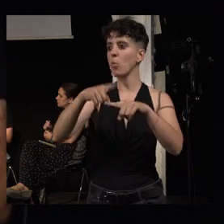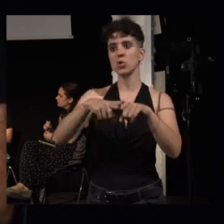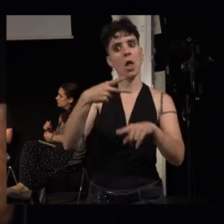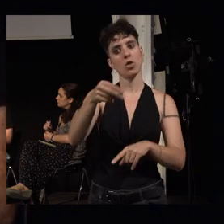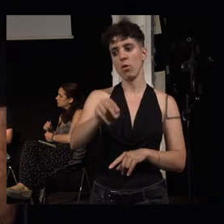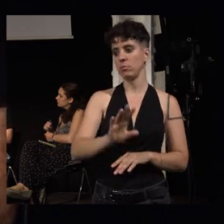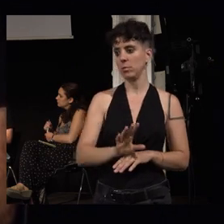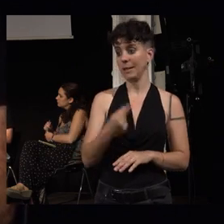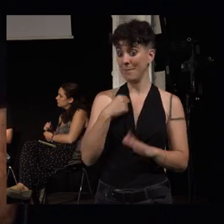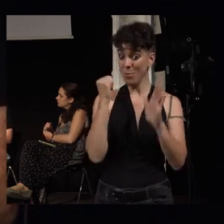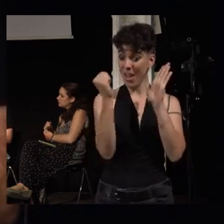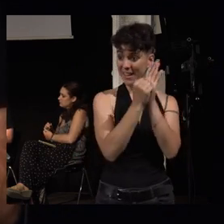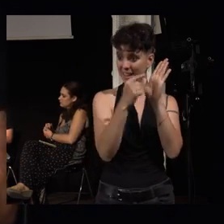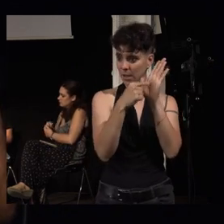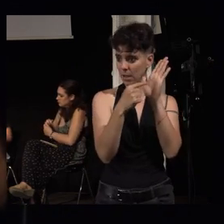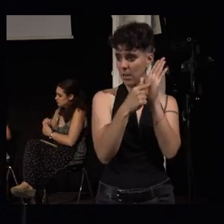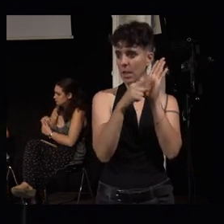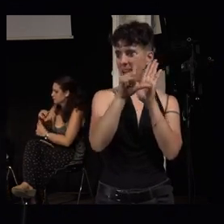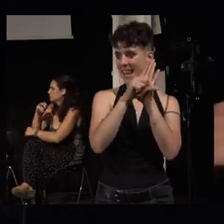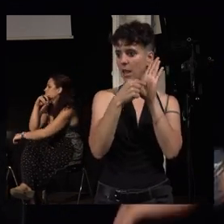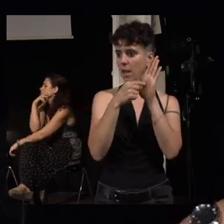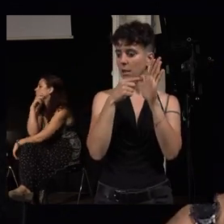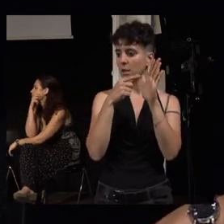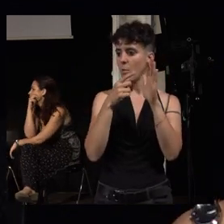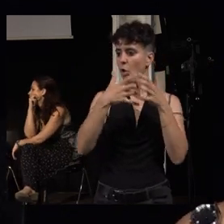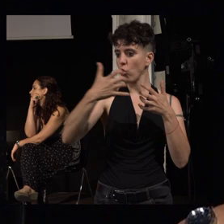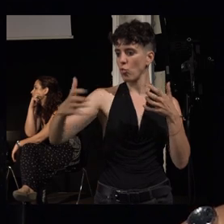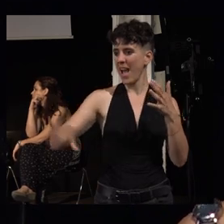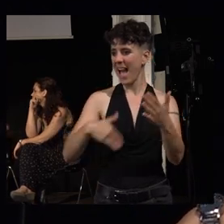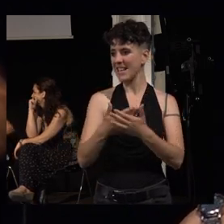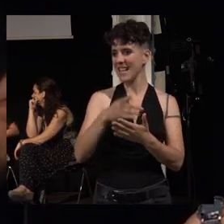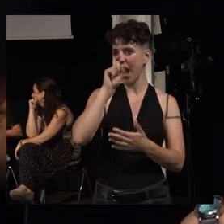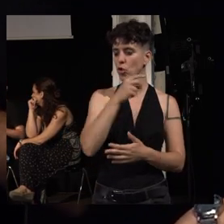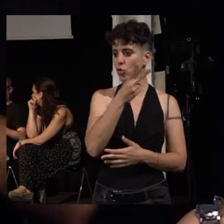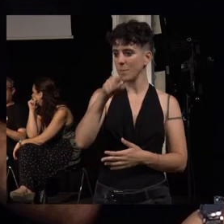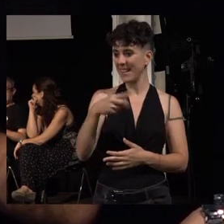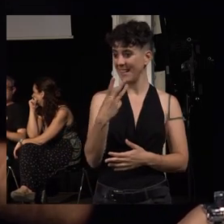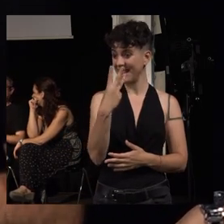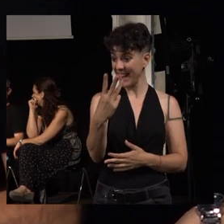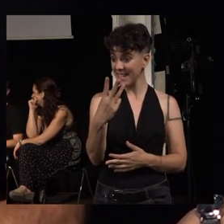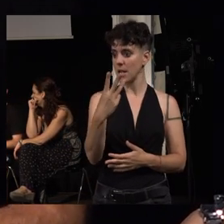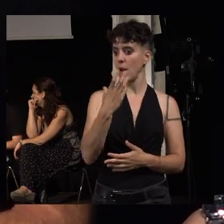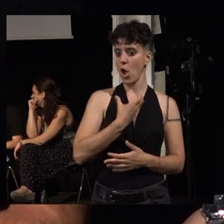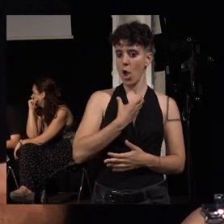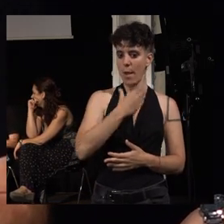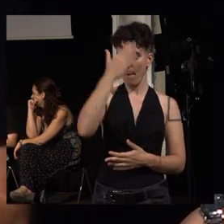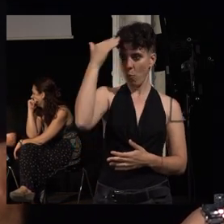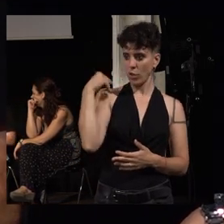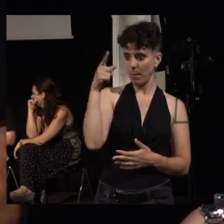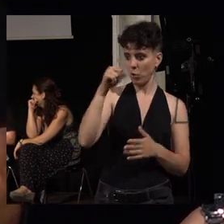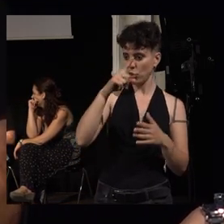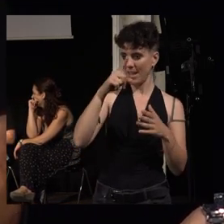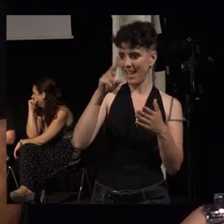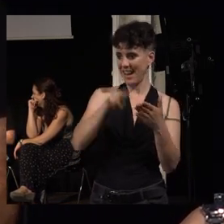fue una cláusula que duró hasta el 2003 en todos los gobiernos municipales del Reino Unido, ¿no? Hasta